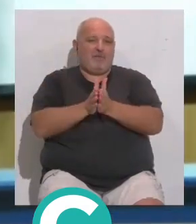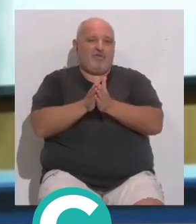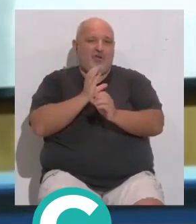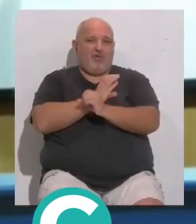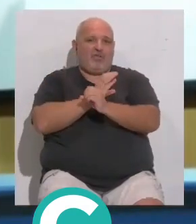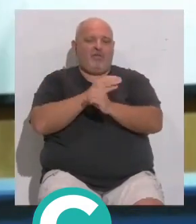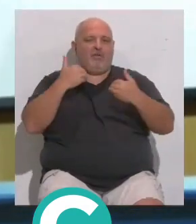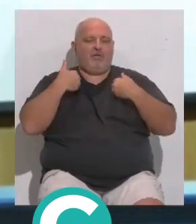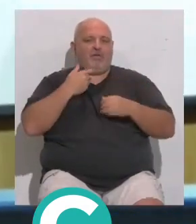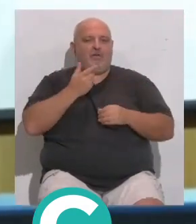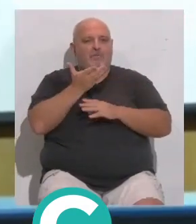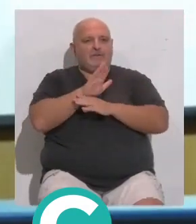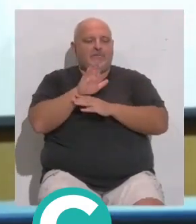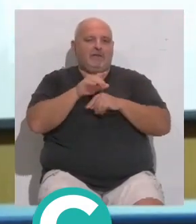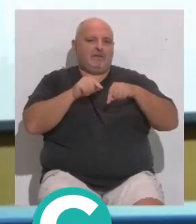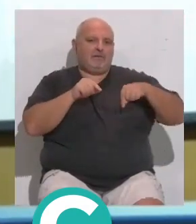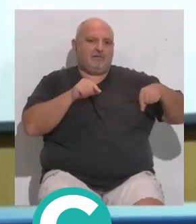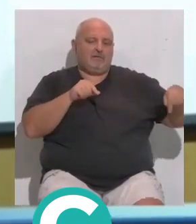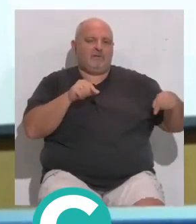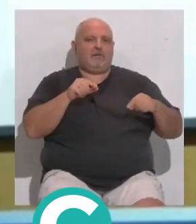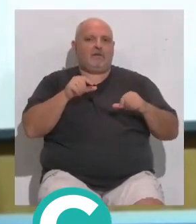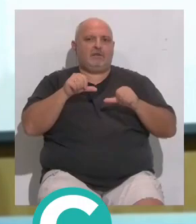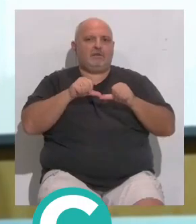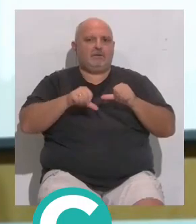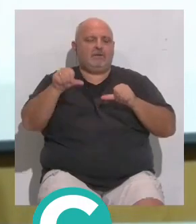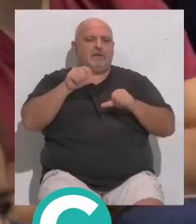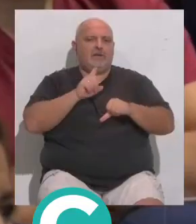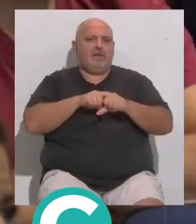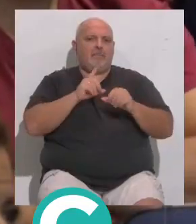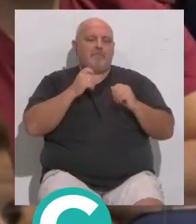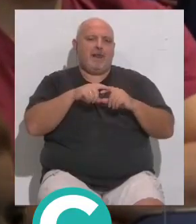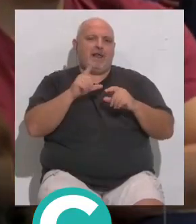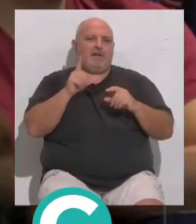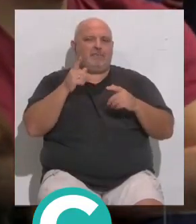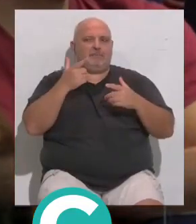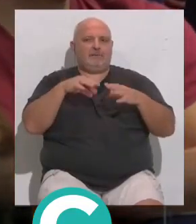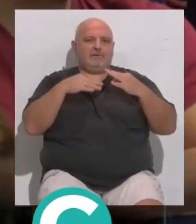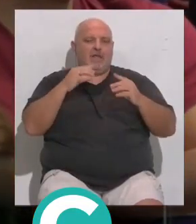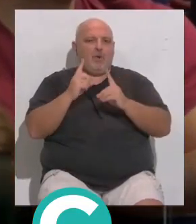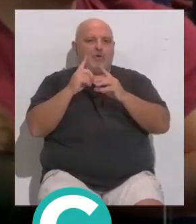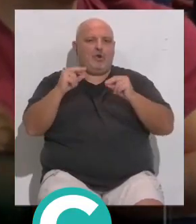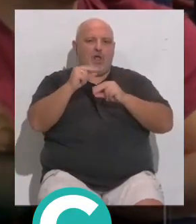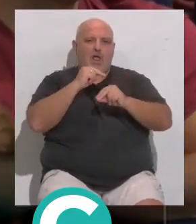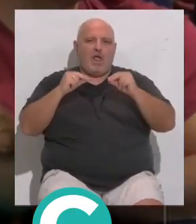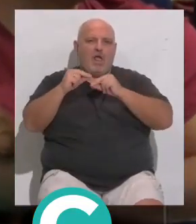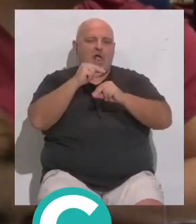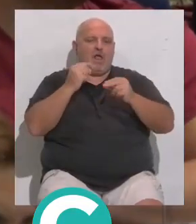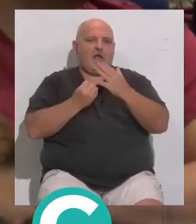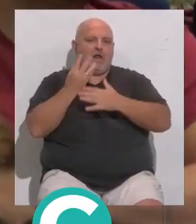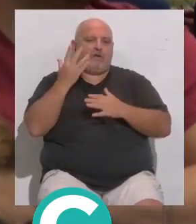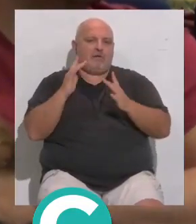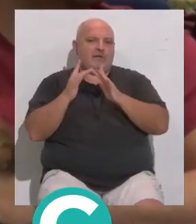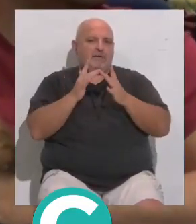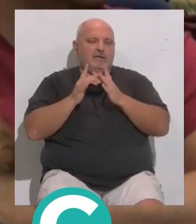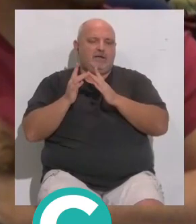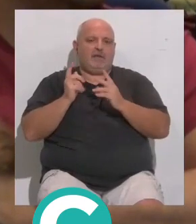encarga de la conducción de este congreso, en el que se ha previsto además tiempo para el networking y el encuentro, con el fin de crear sinergias